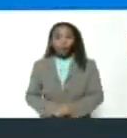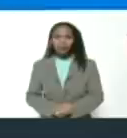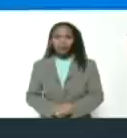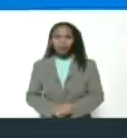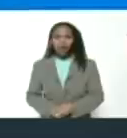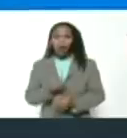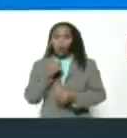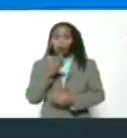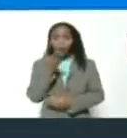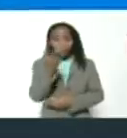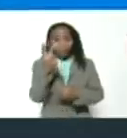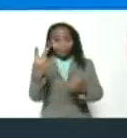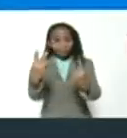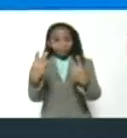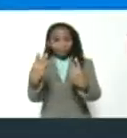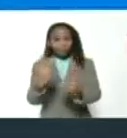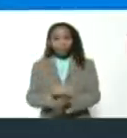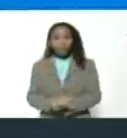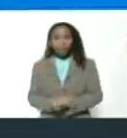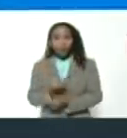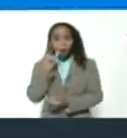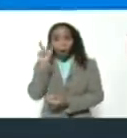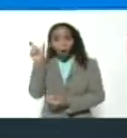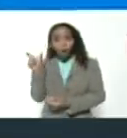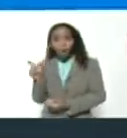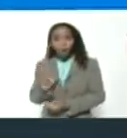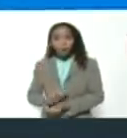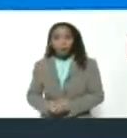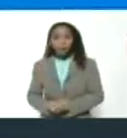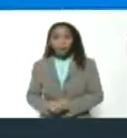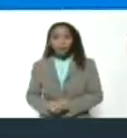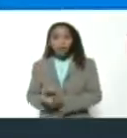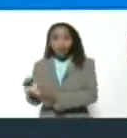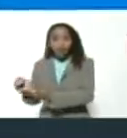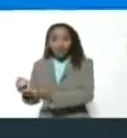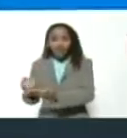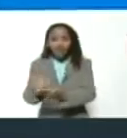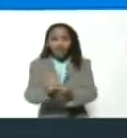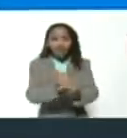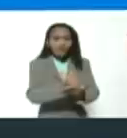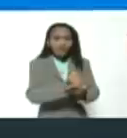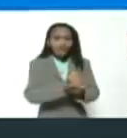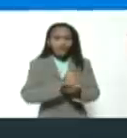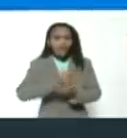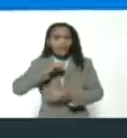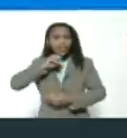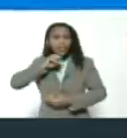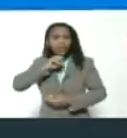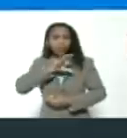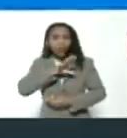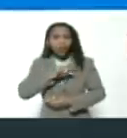fíjense ustedes, Fraso dejó recogido para la historia